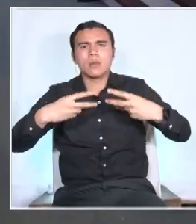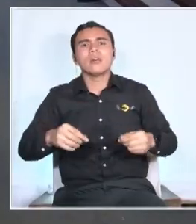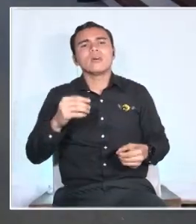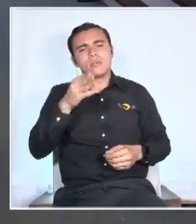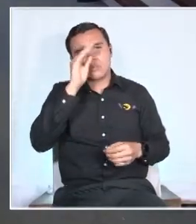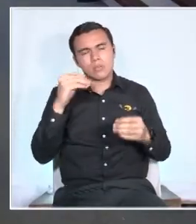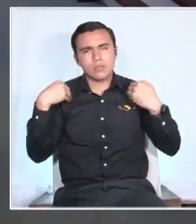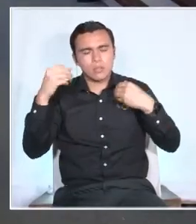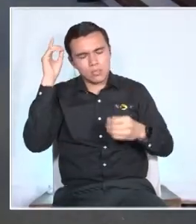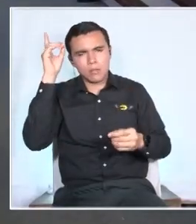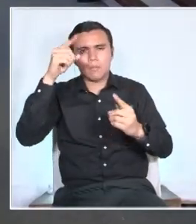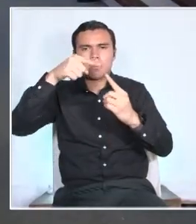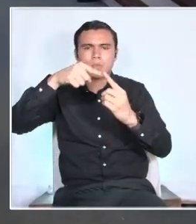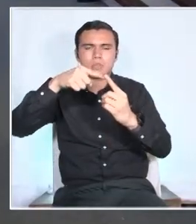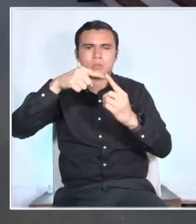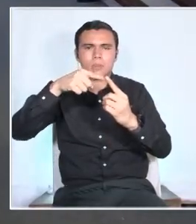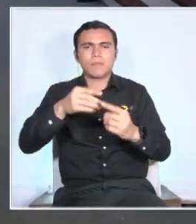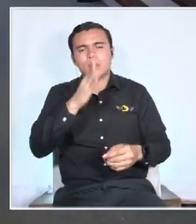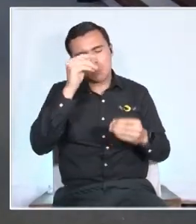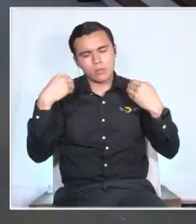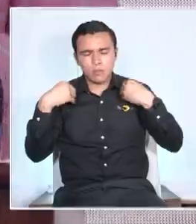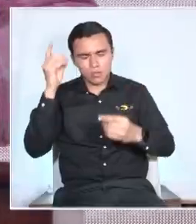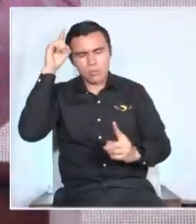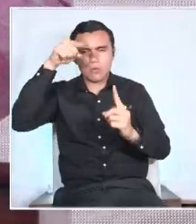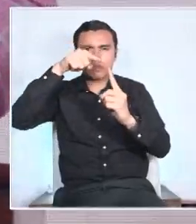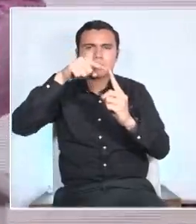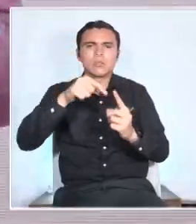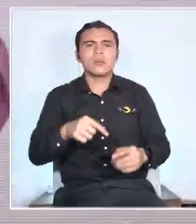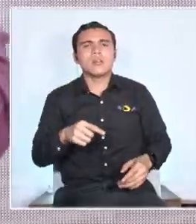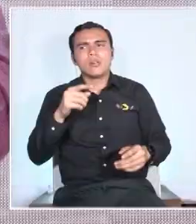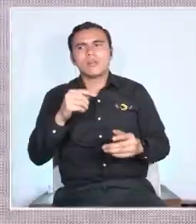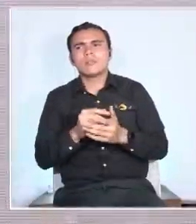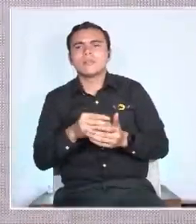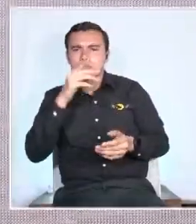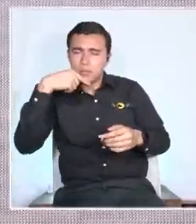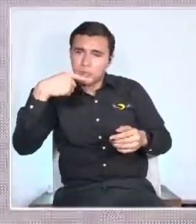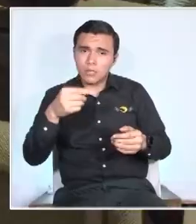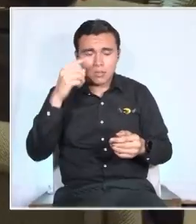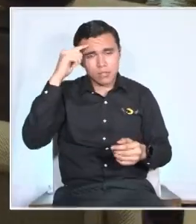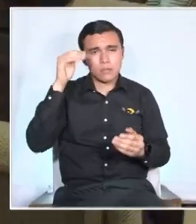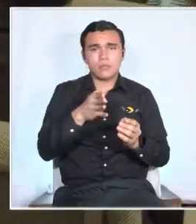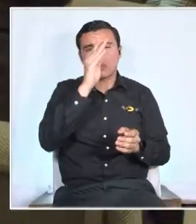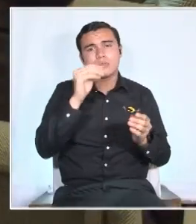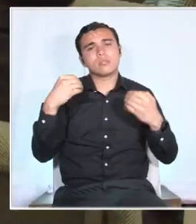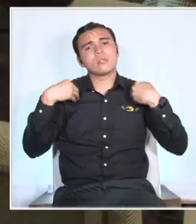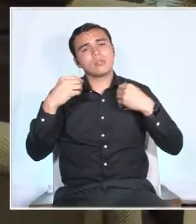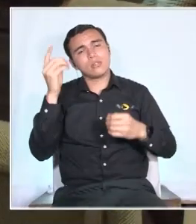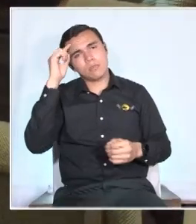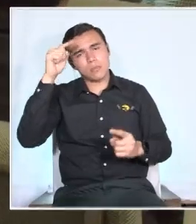propósito. Dios tiene un propósito. Dile al que está a tu lado: Dios tiene un propósito con lo que estás